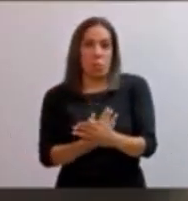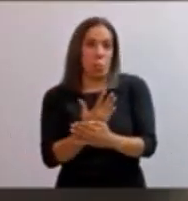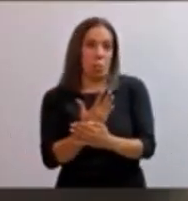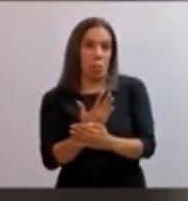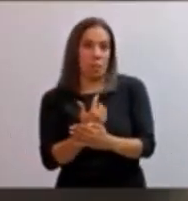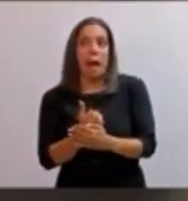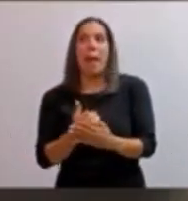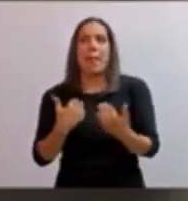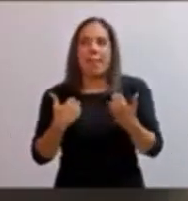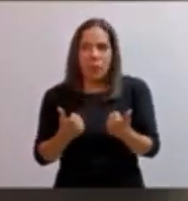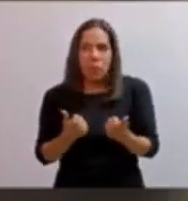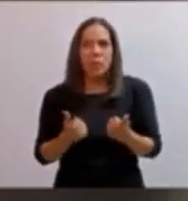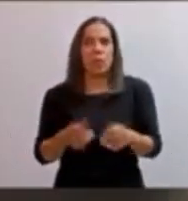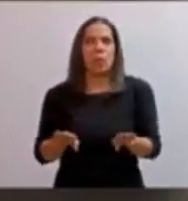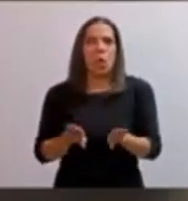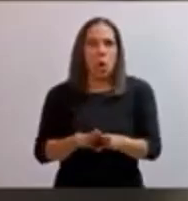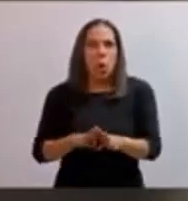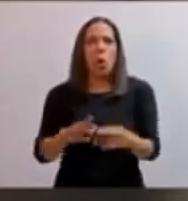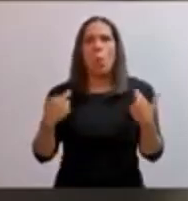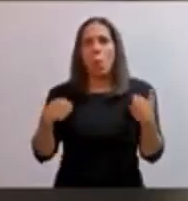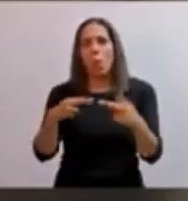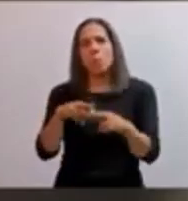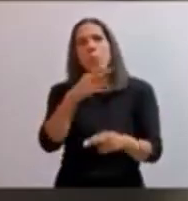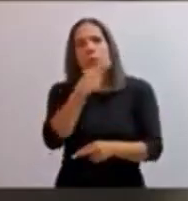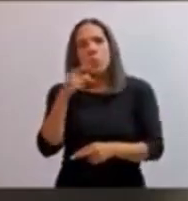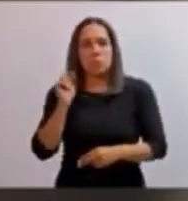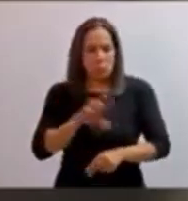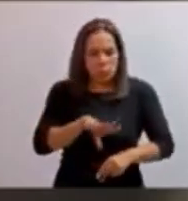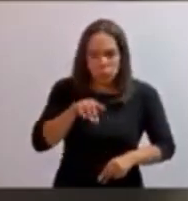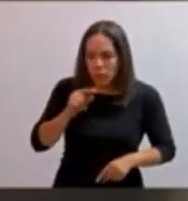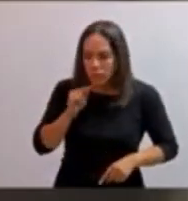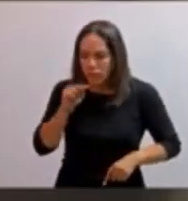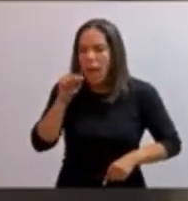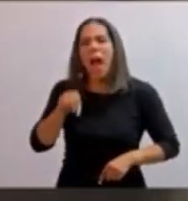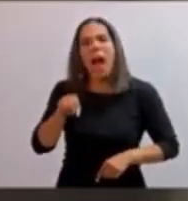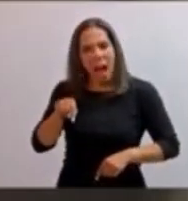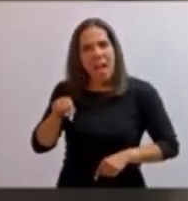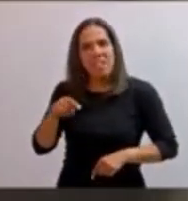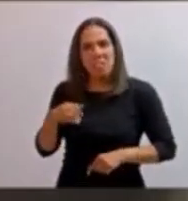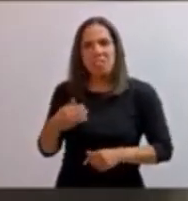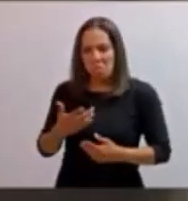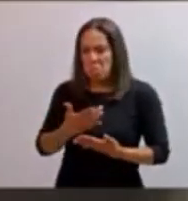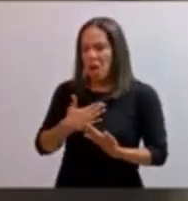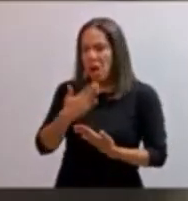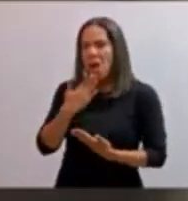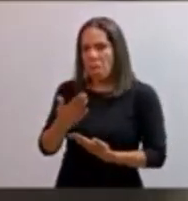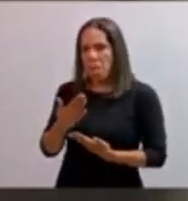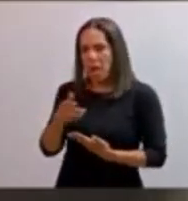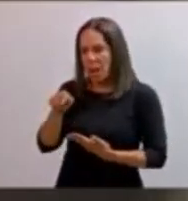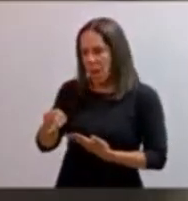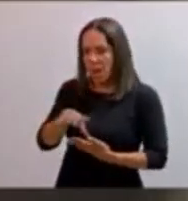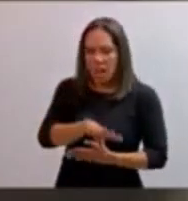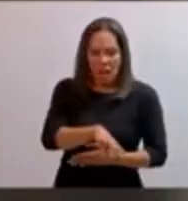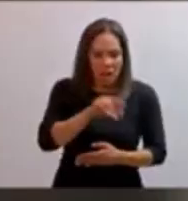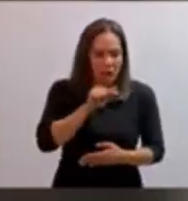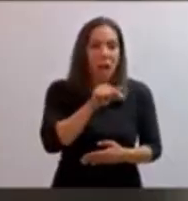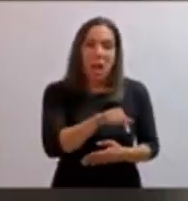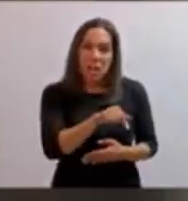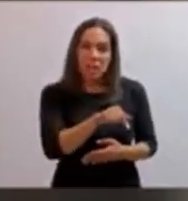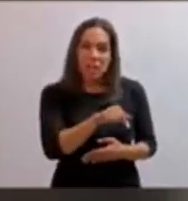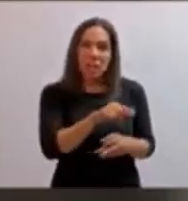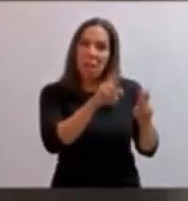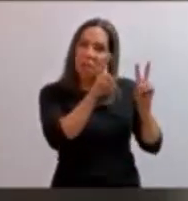a apropiarse de manera selectiva de aquello que les convoca a discutir problemas, que